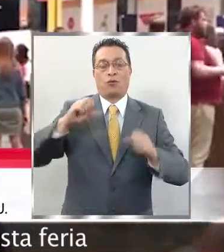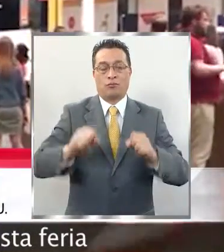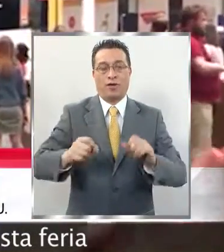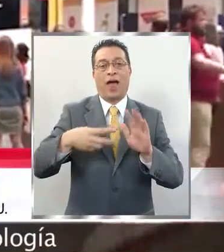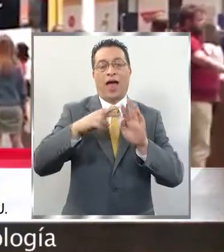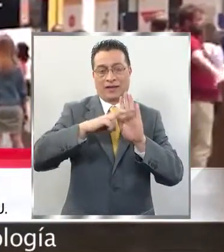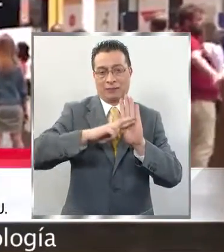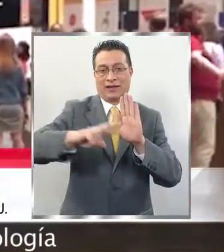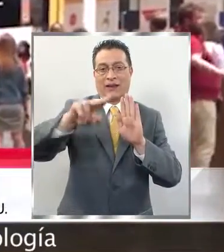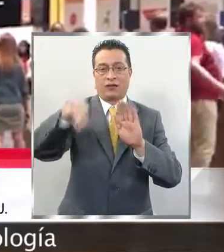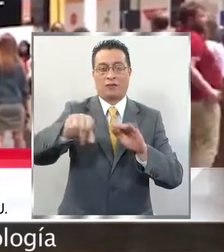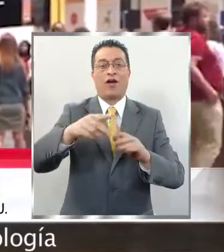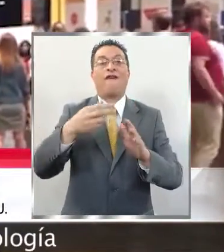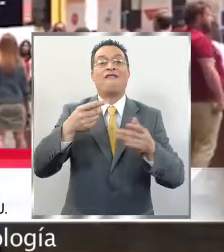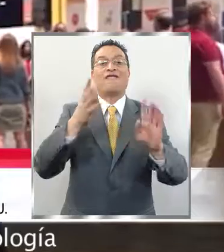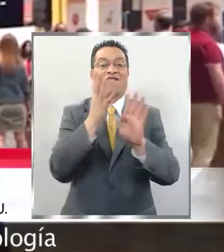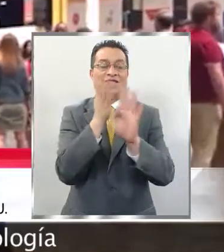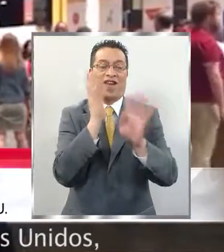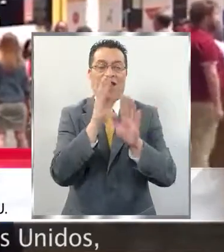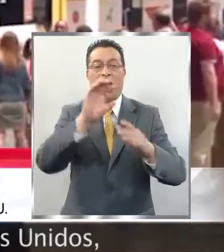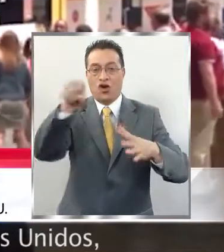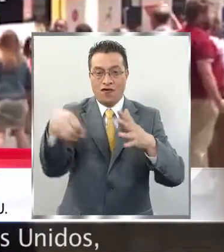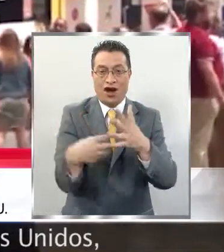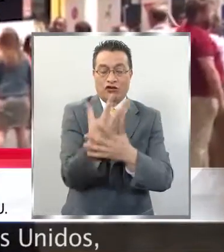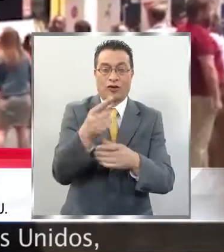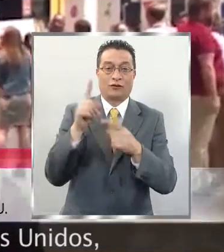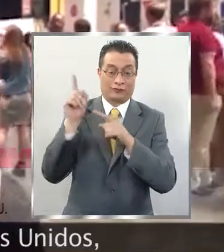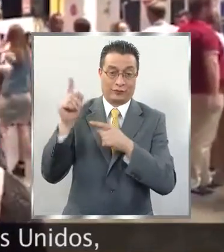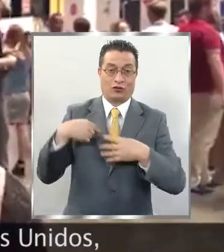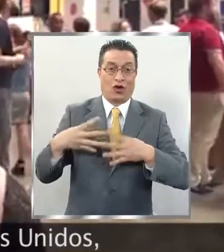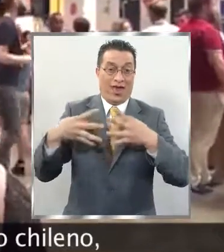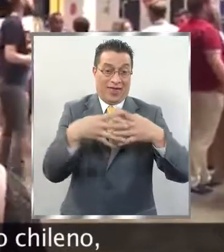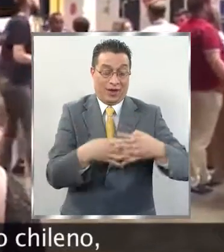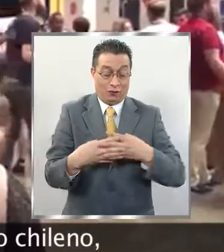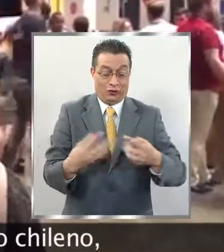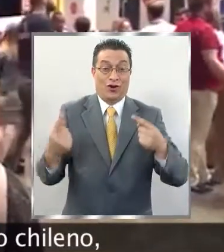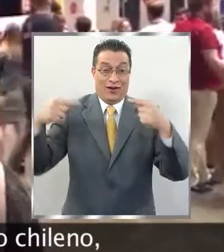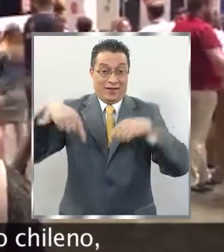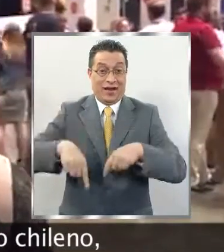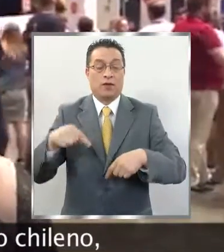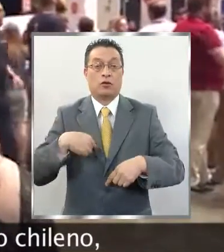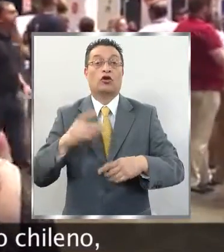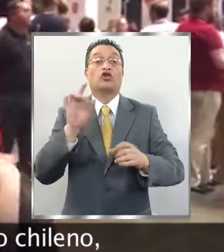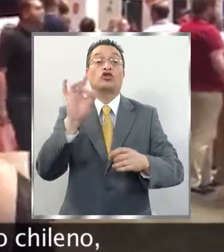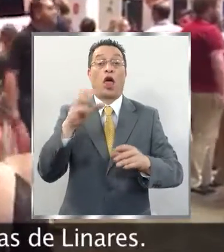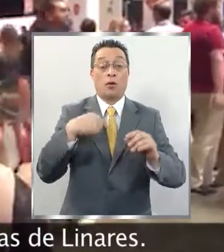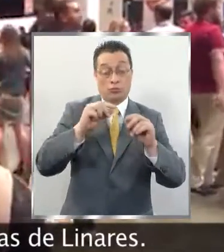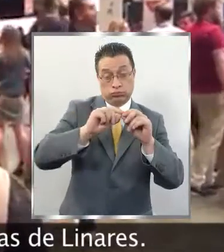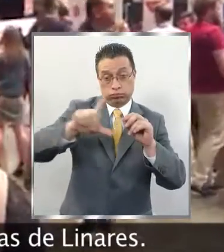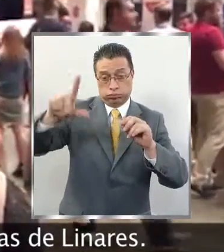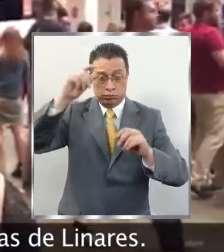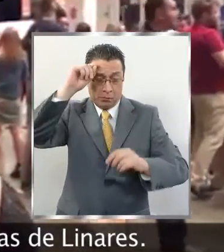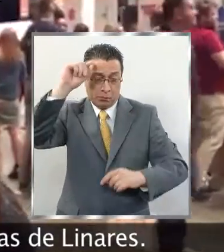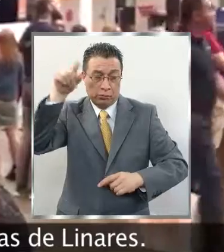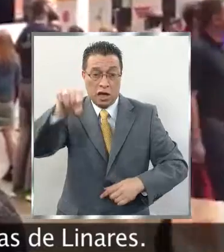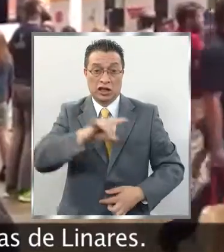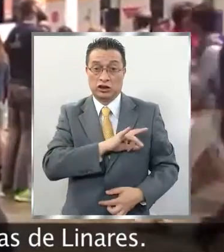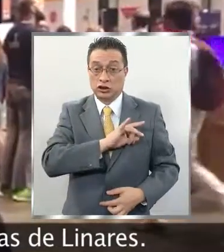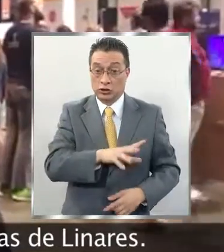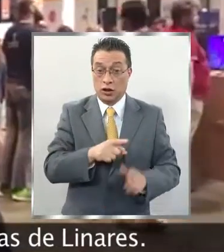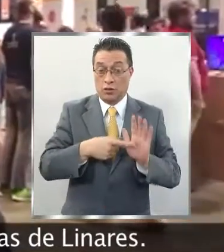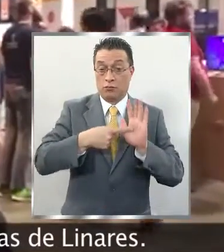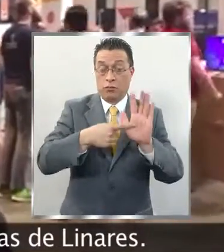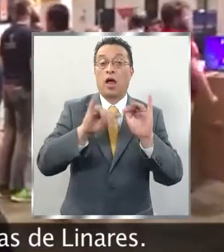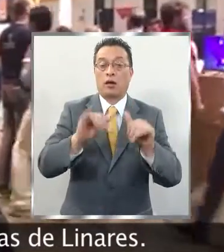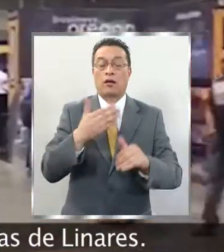en esta feria de innovación y tecnología en Nueva Orleans, Estados Unidos, no solo al emprendimiento chileno, sino que también a